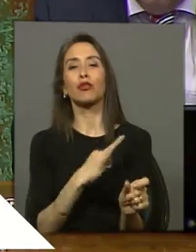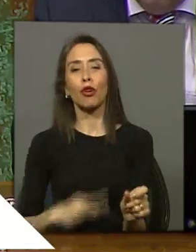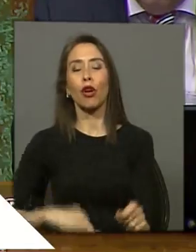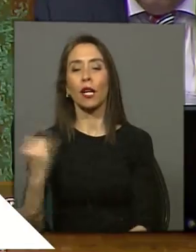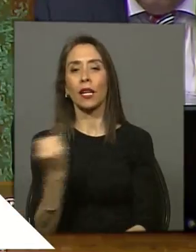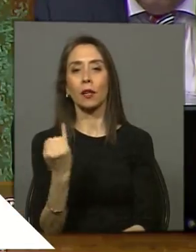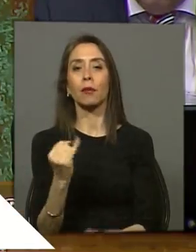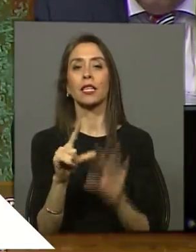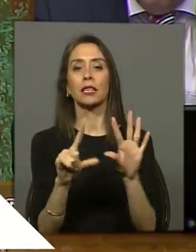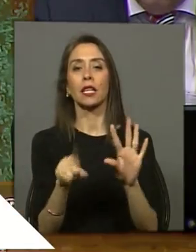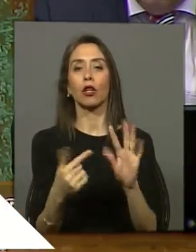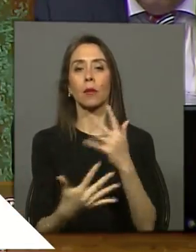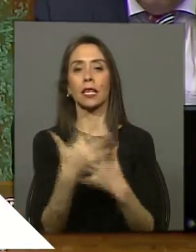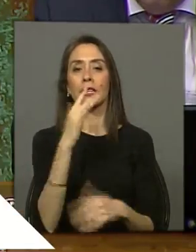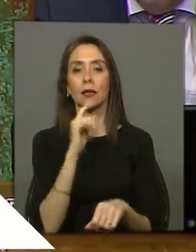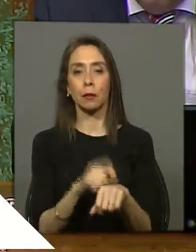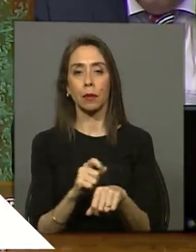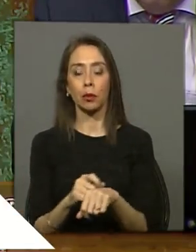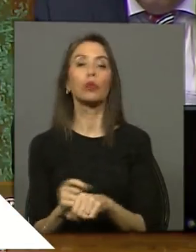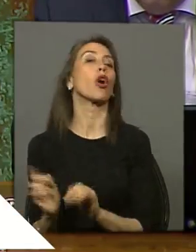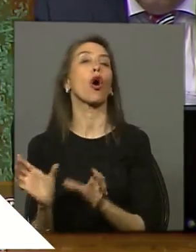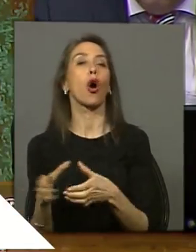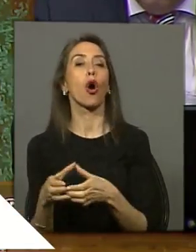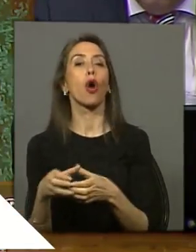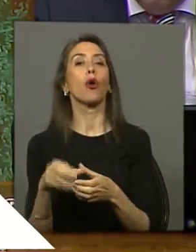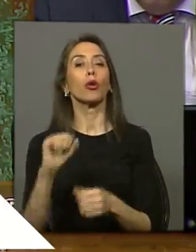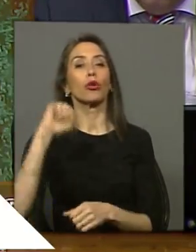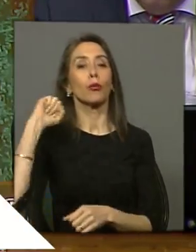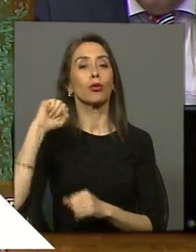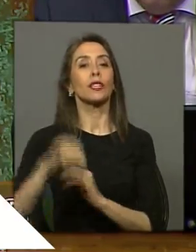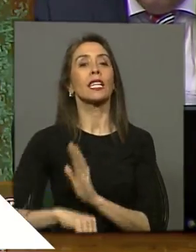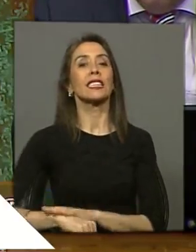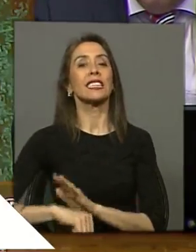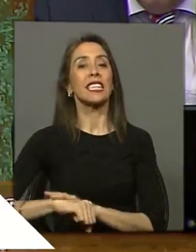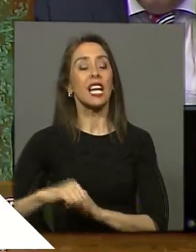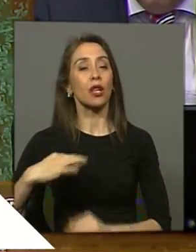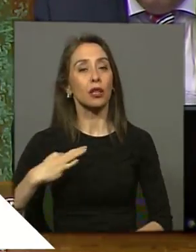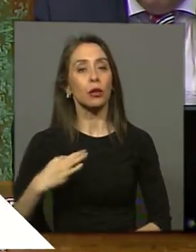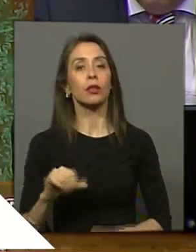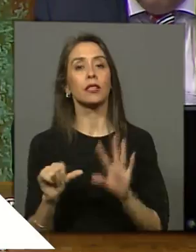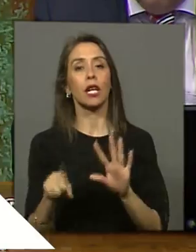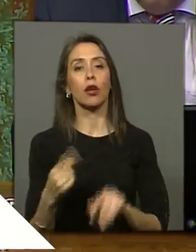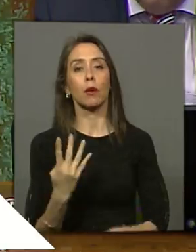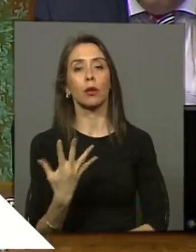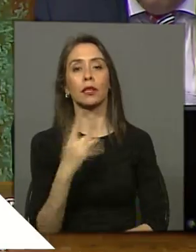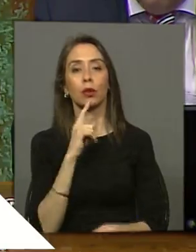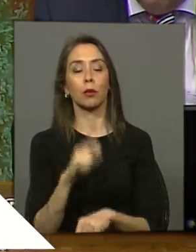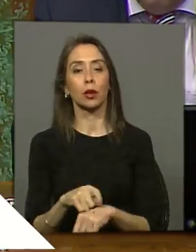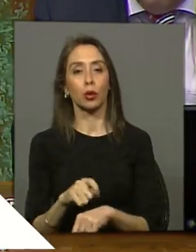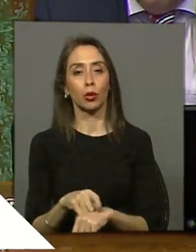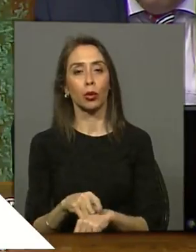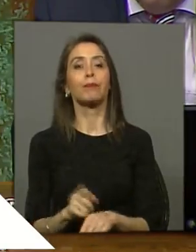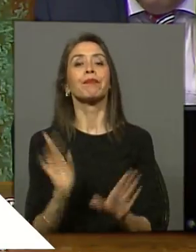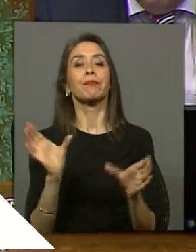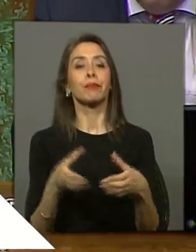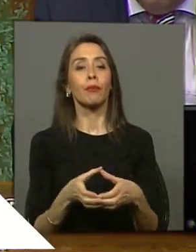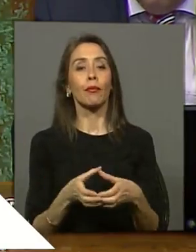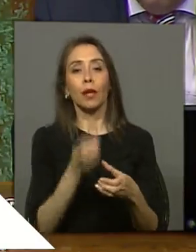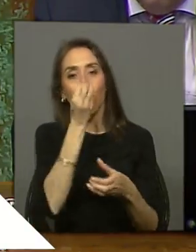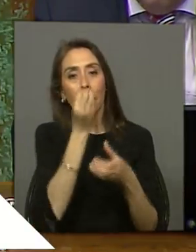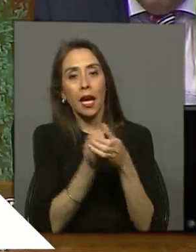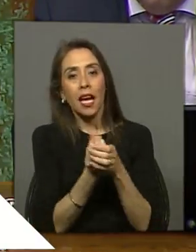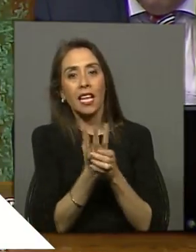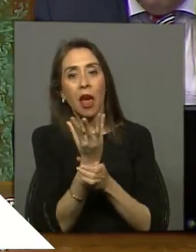.15 minutos. El Comité Comunista Izquierda Ciudadana 6.45 minutos. Y el Comité Radical